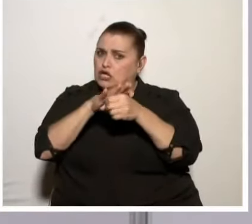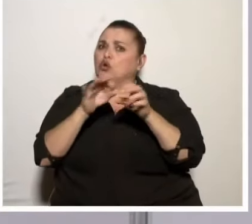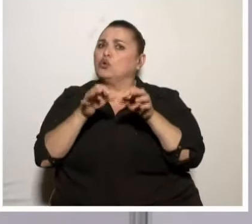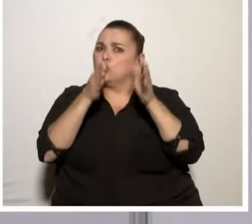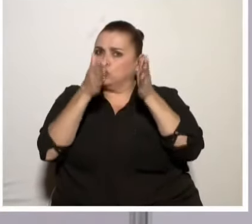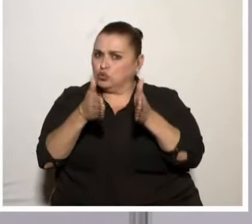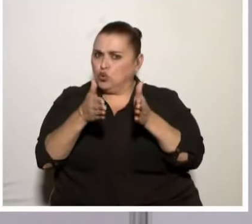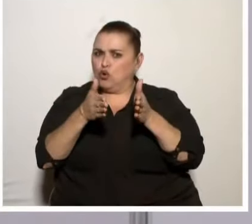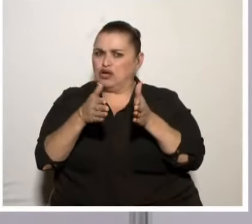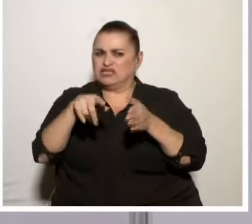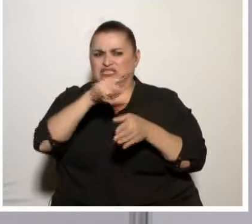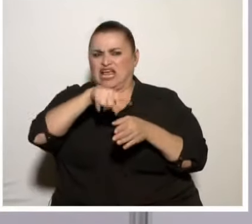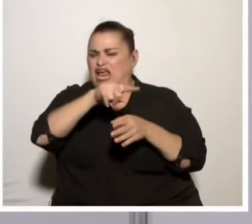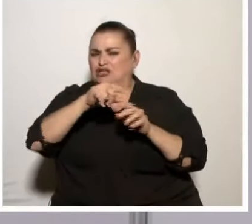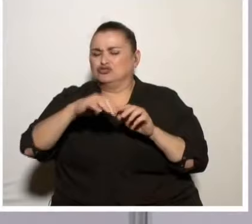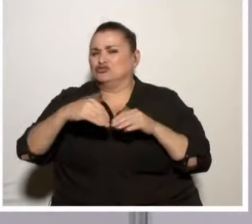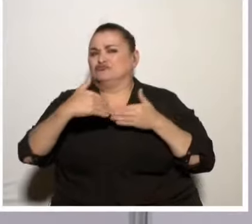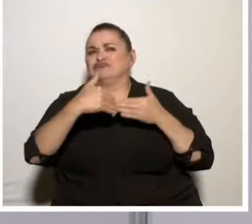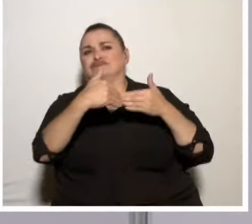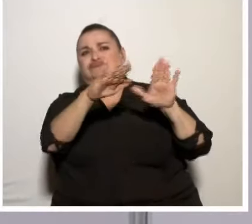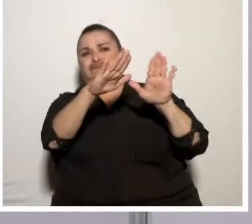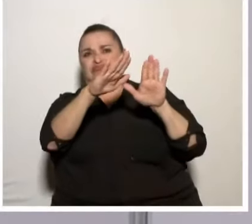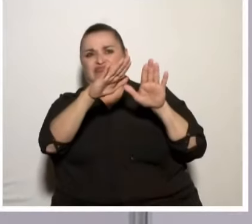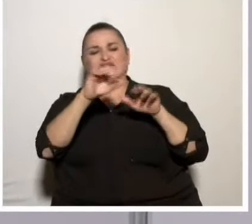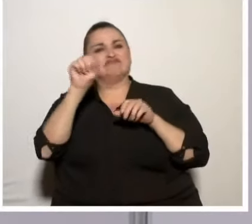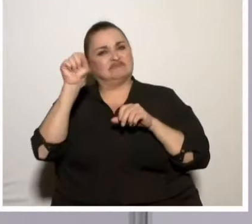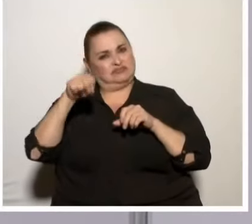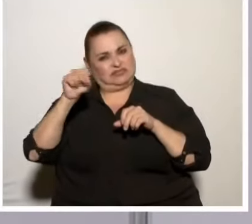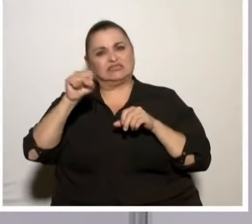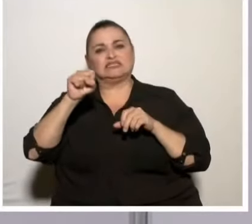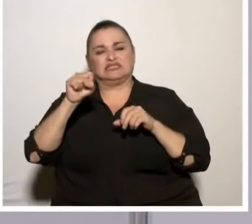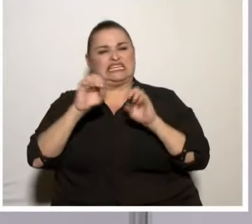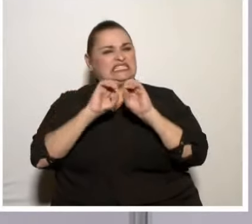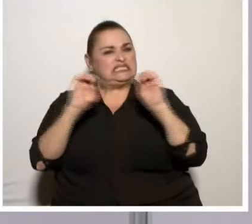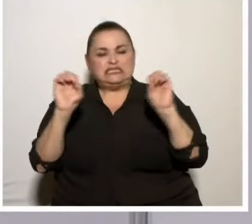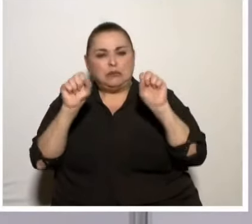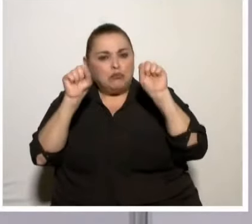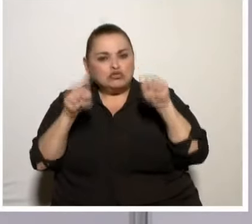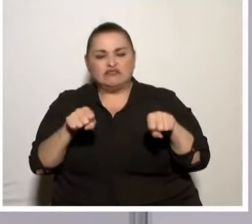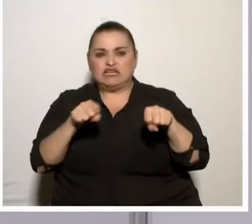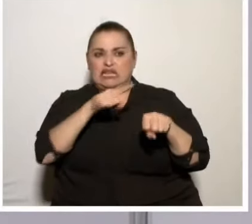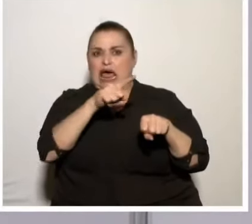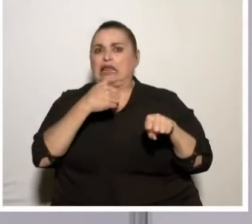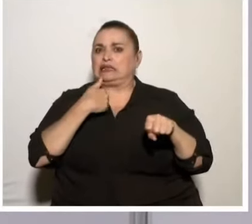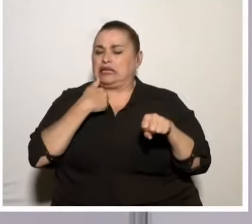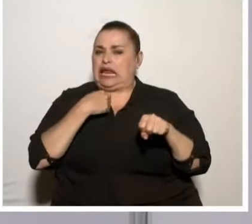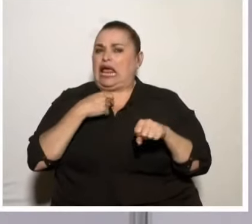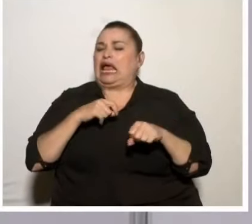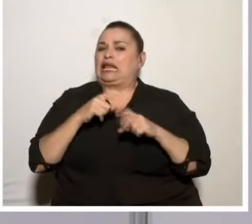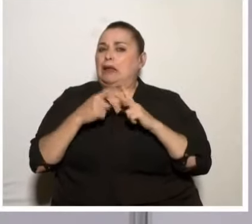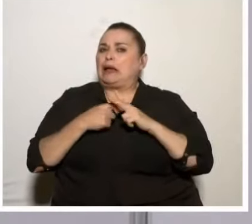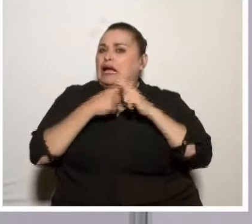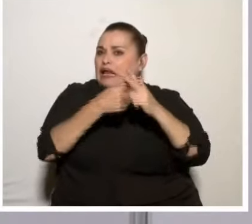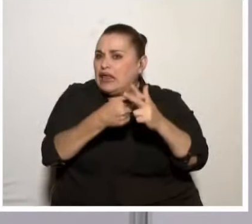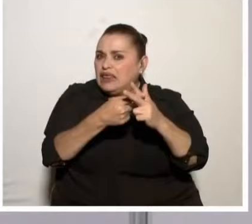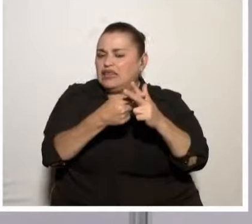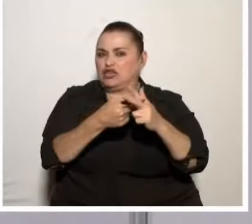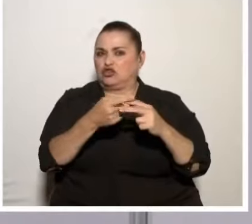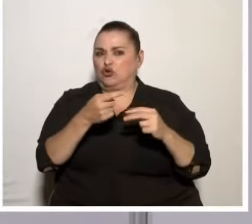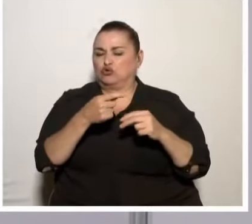los hemos dejado ninguneados, abandonados, sin posibilidad de accesar a créditos blandos